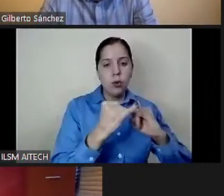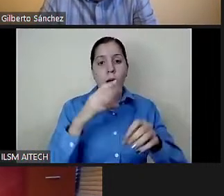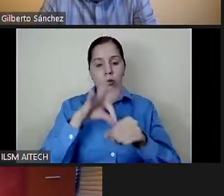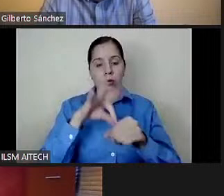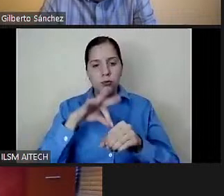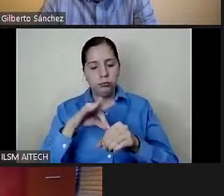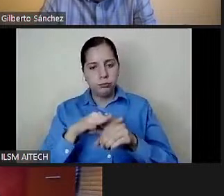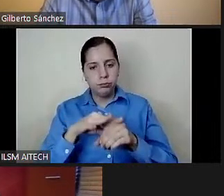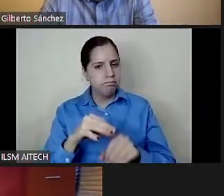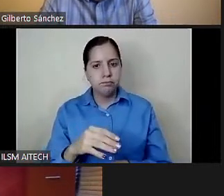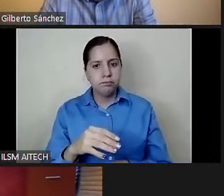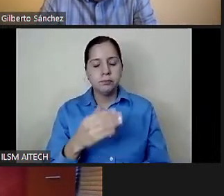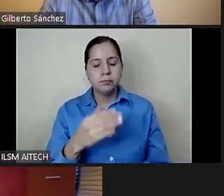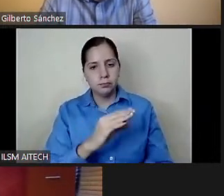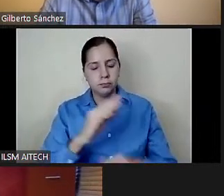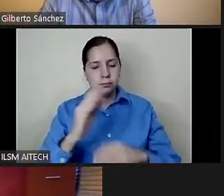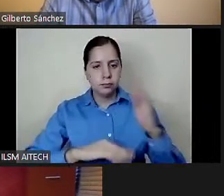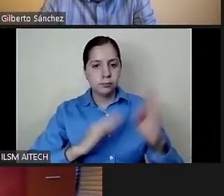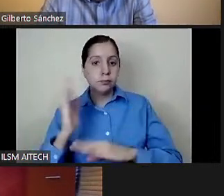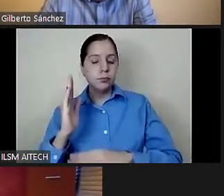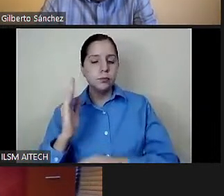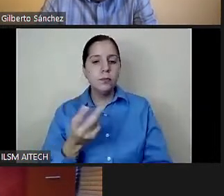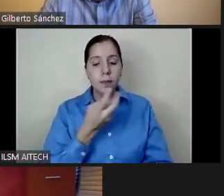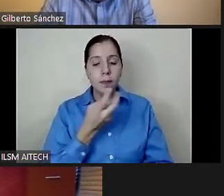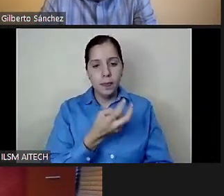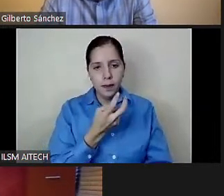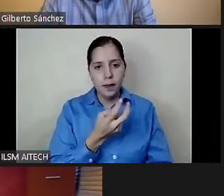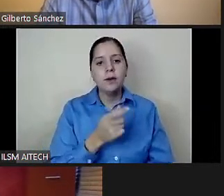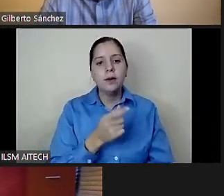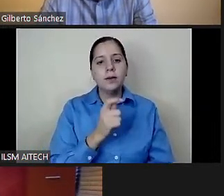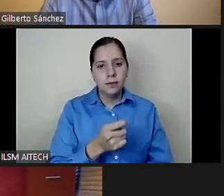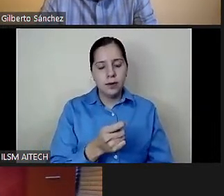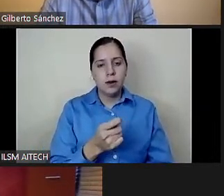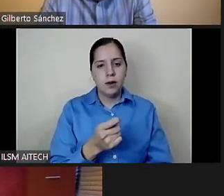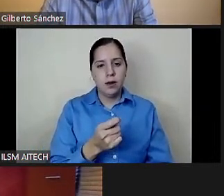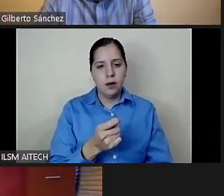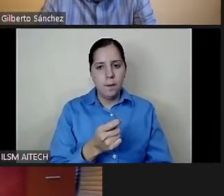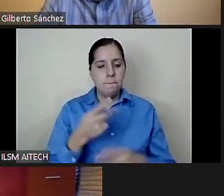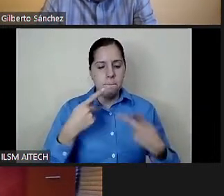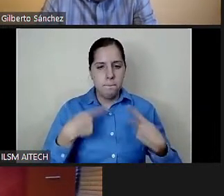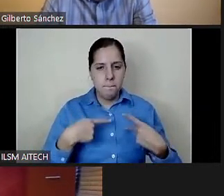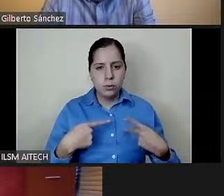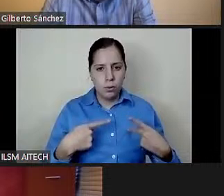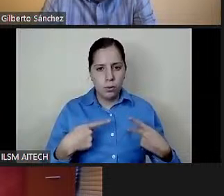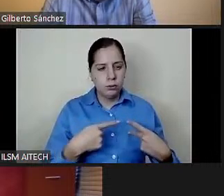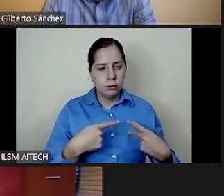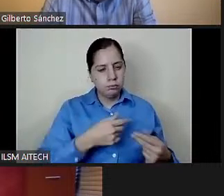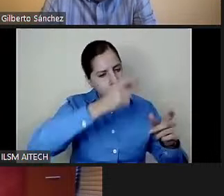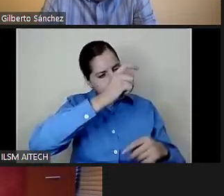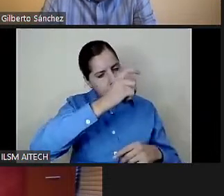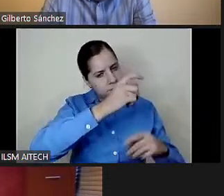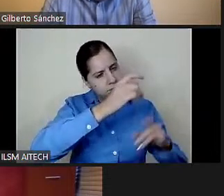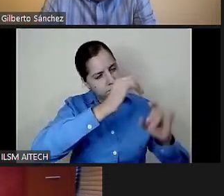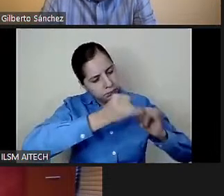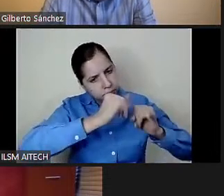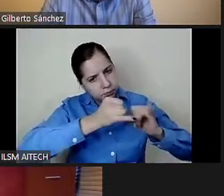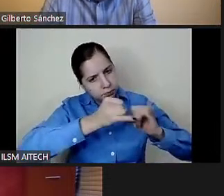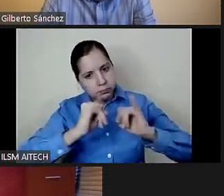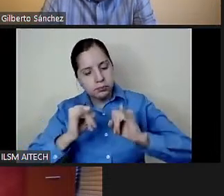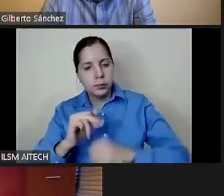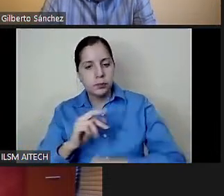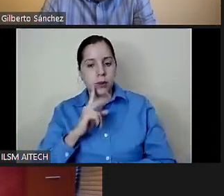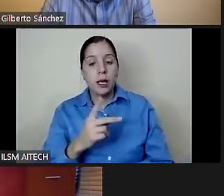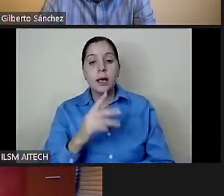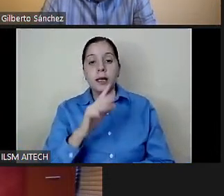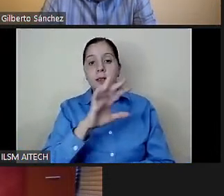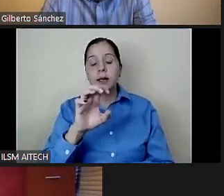aquellos ejercicios que fortalecen a la formación ciudadana. Entonces, bueno, pues son 565 personas